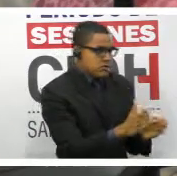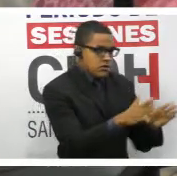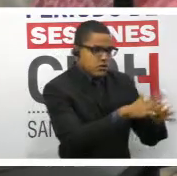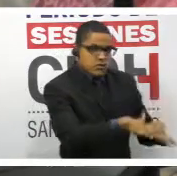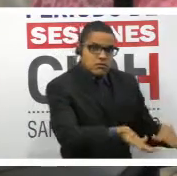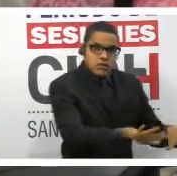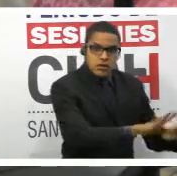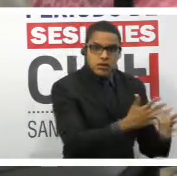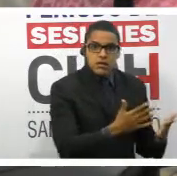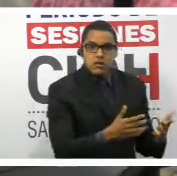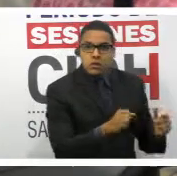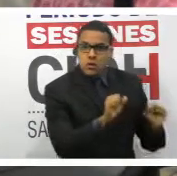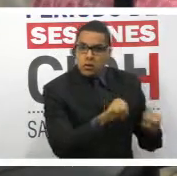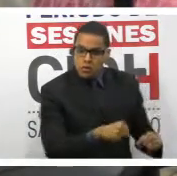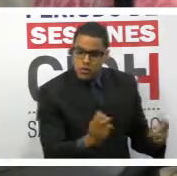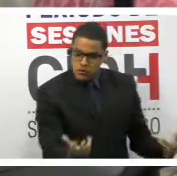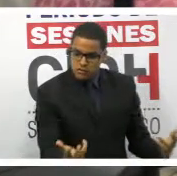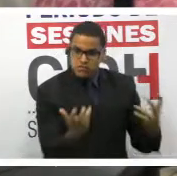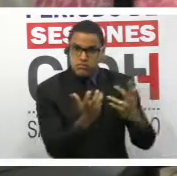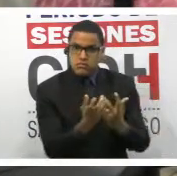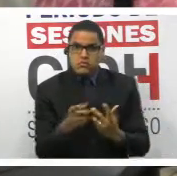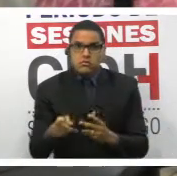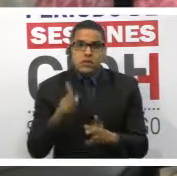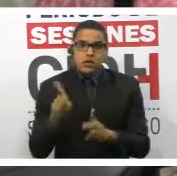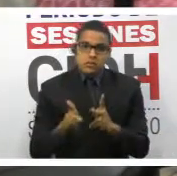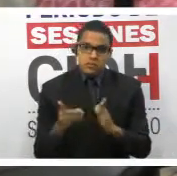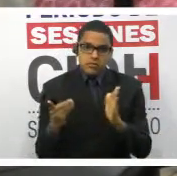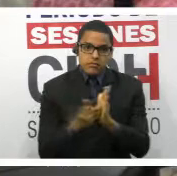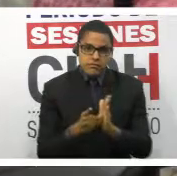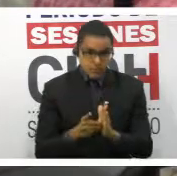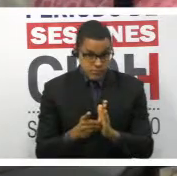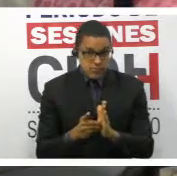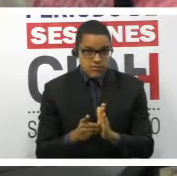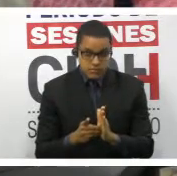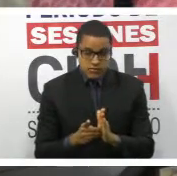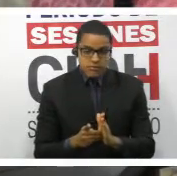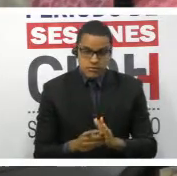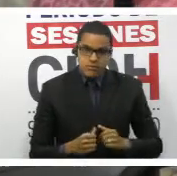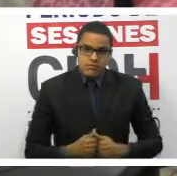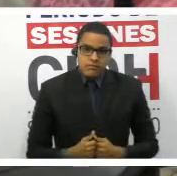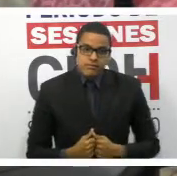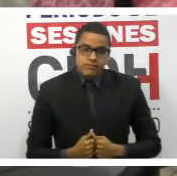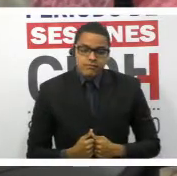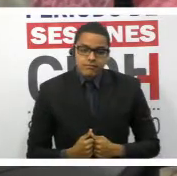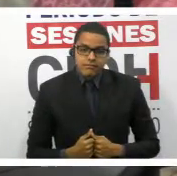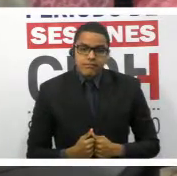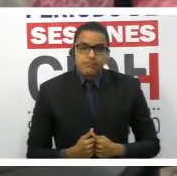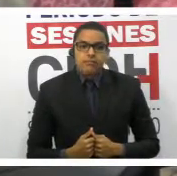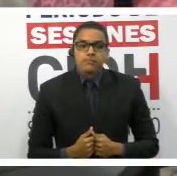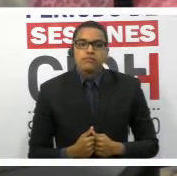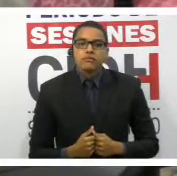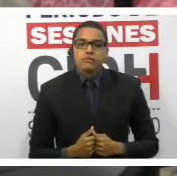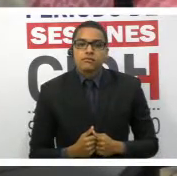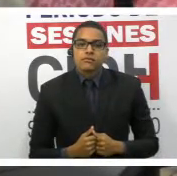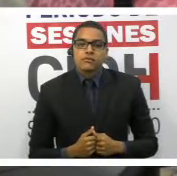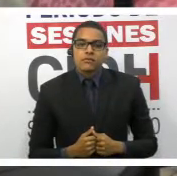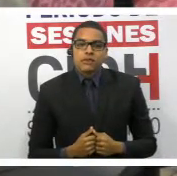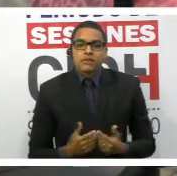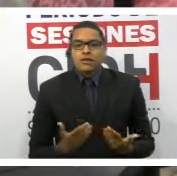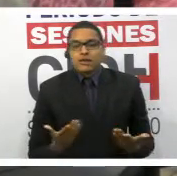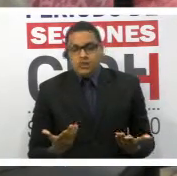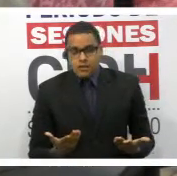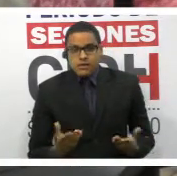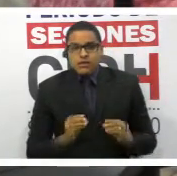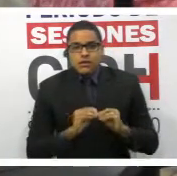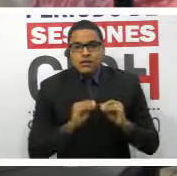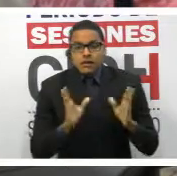estructurales como actitudinales lamentablemente son cosas que no se están tomando en cuenta